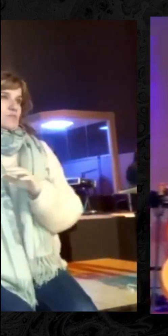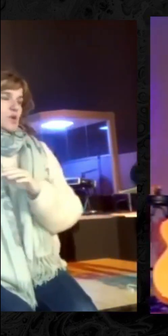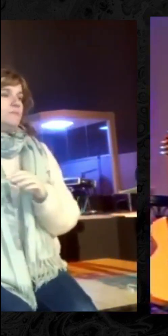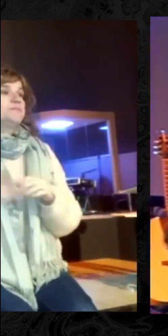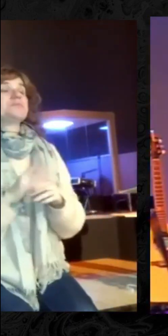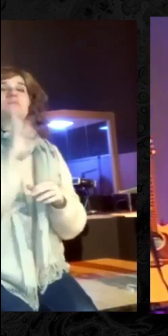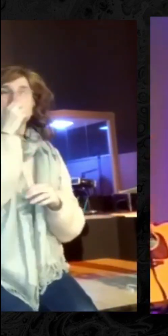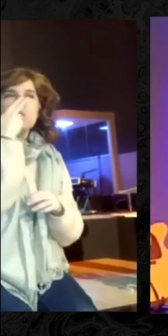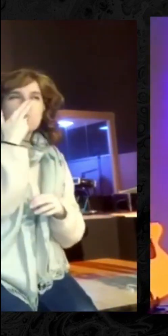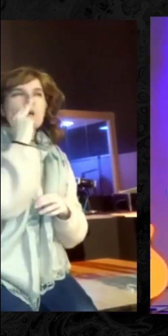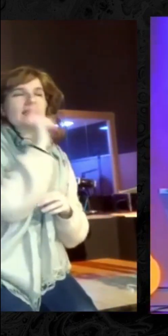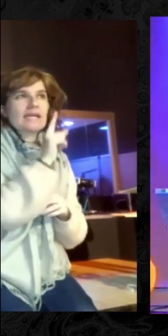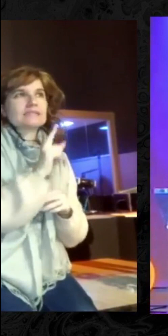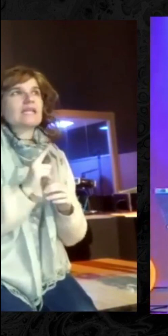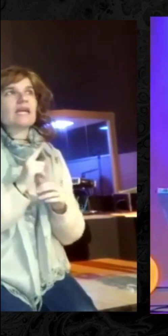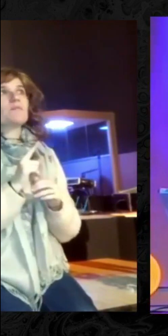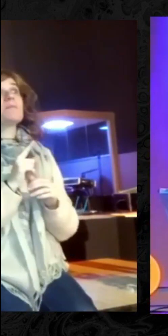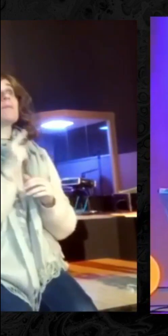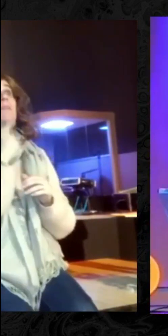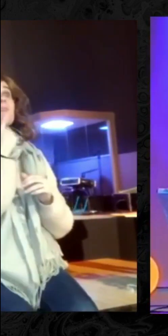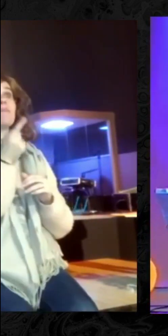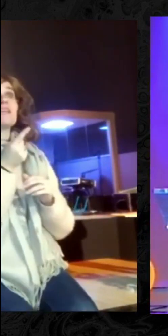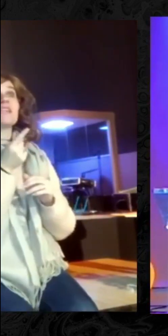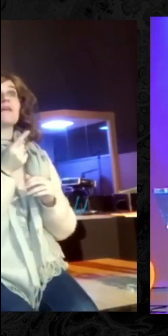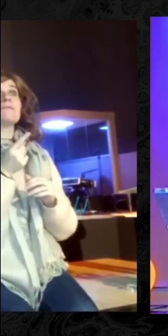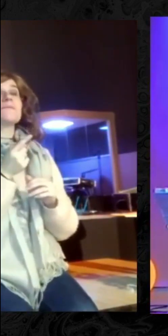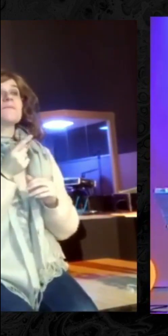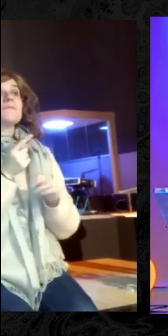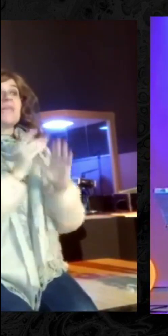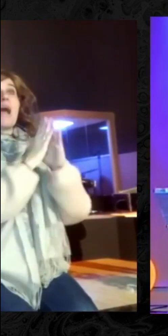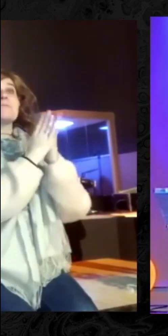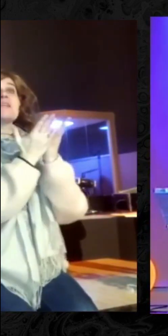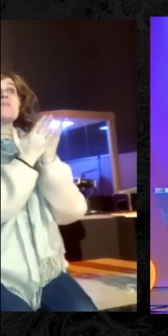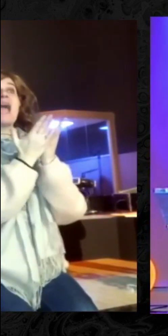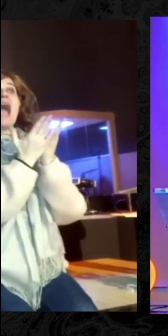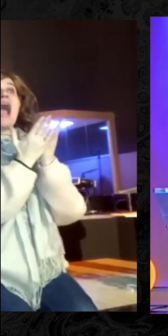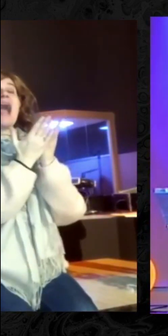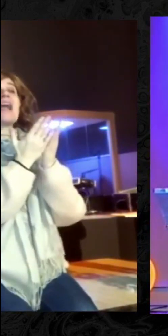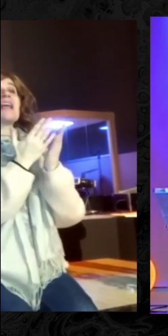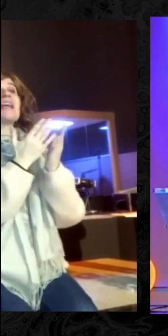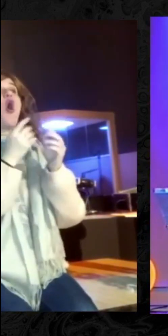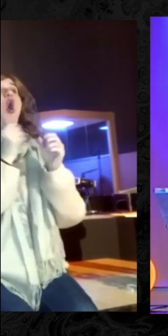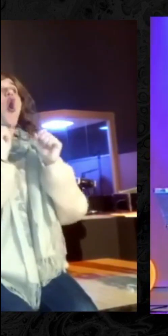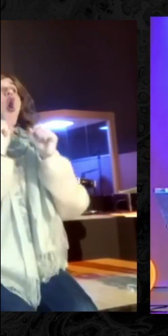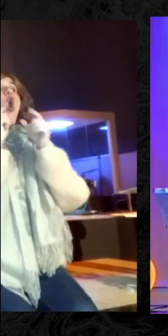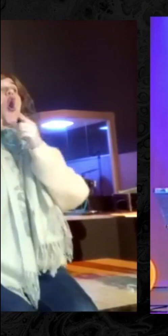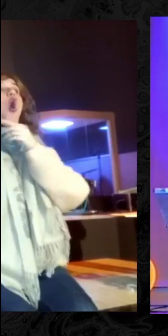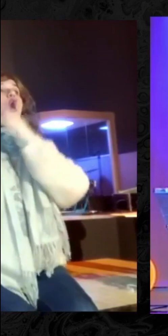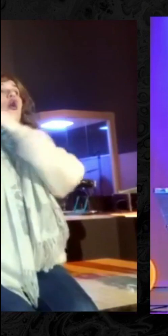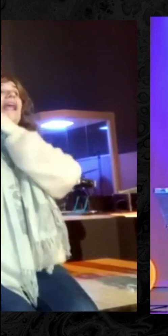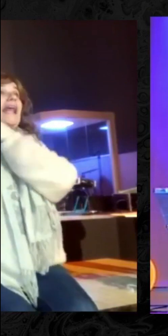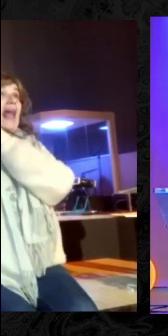muy interesante es que cuando en los originales de la Biblia no dice en realidad